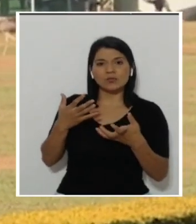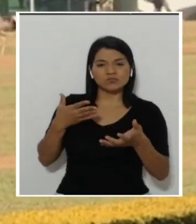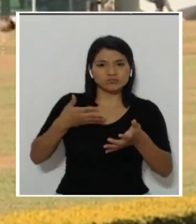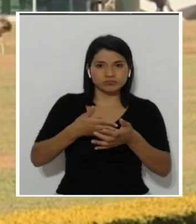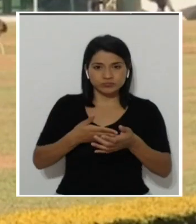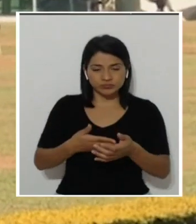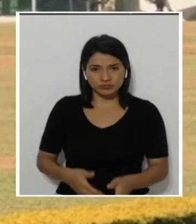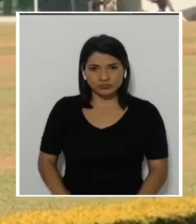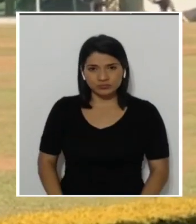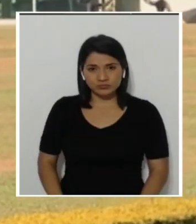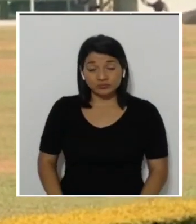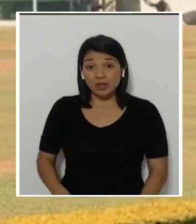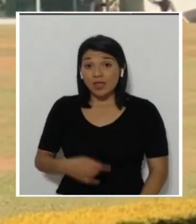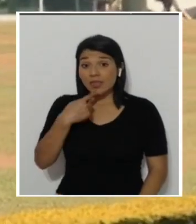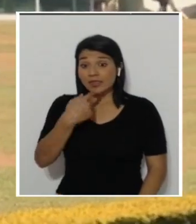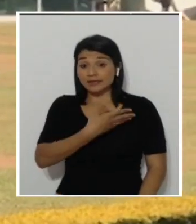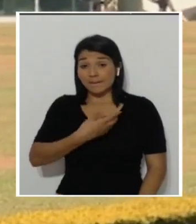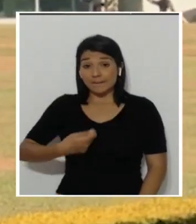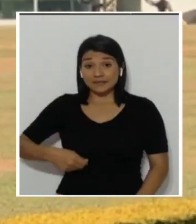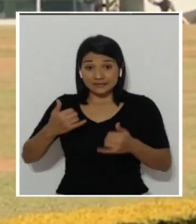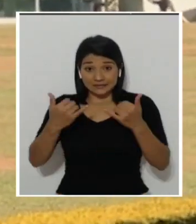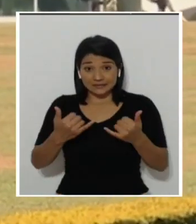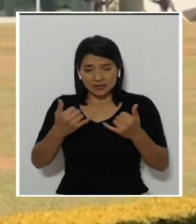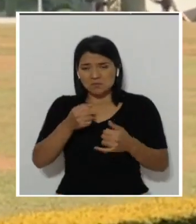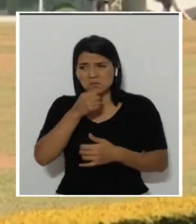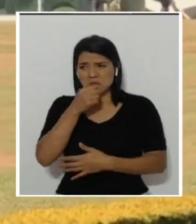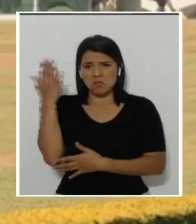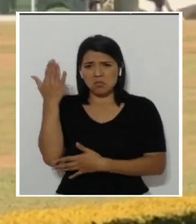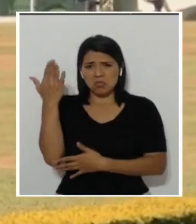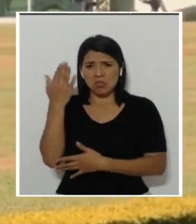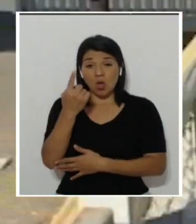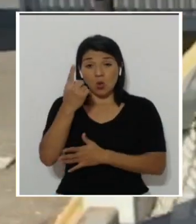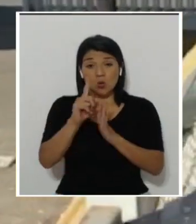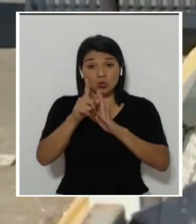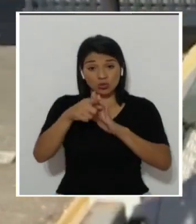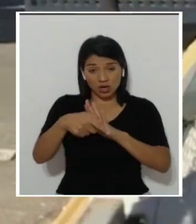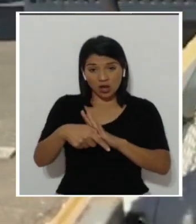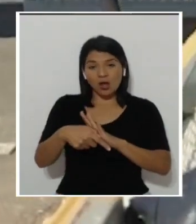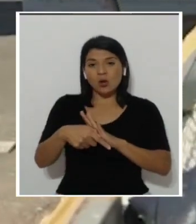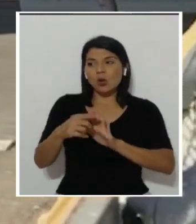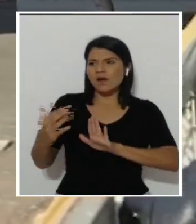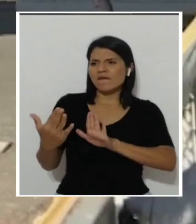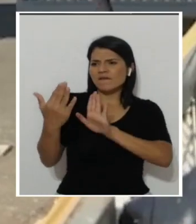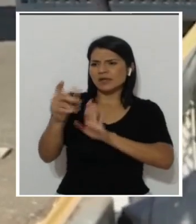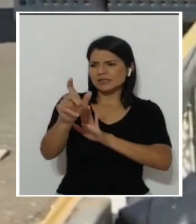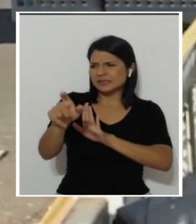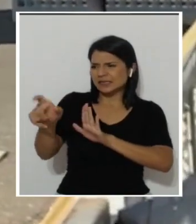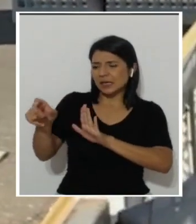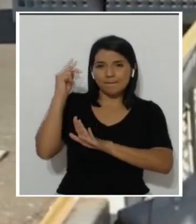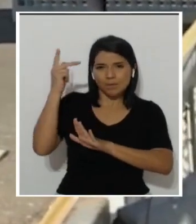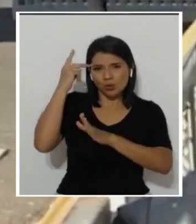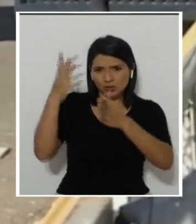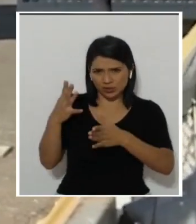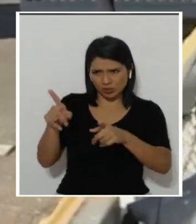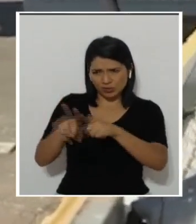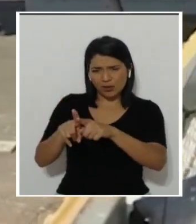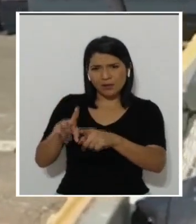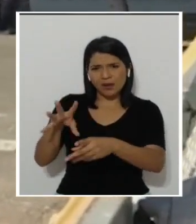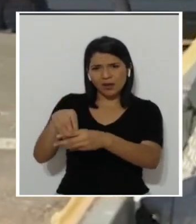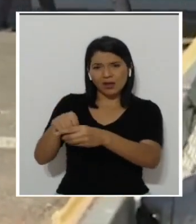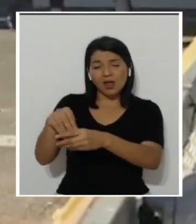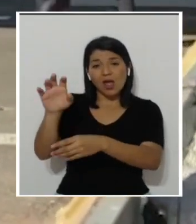Bolsonaro dio un discurso por casi una hora ante decenas de embajadores y diplomáticos, incluidos de la Unión Europea, en un encuentro convocado solo